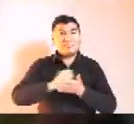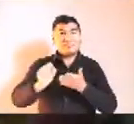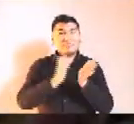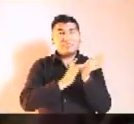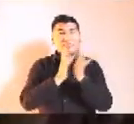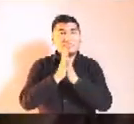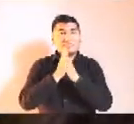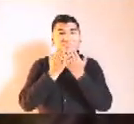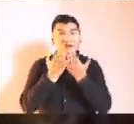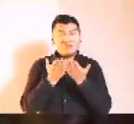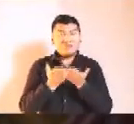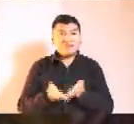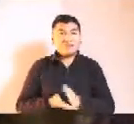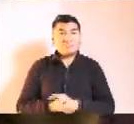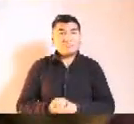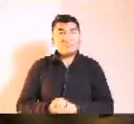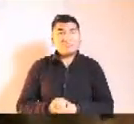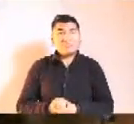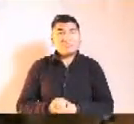Santo Evangelio.